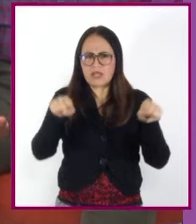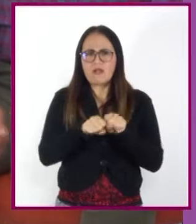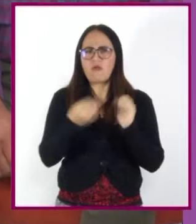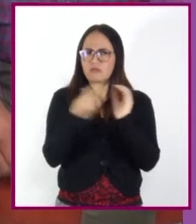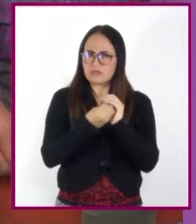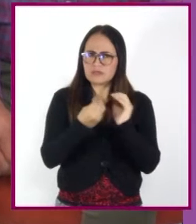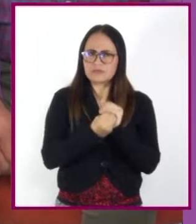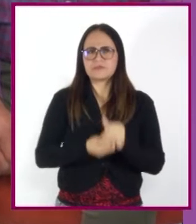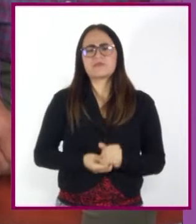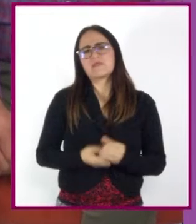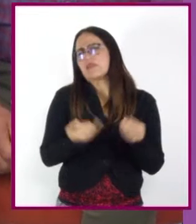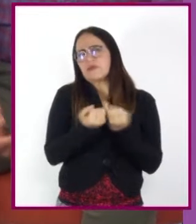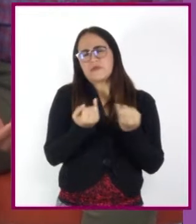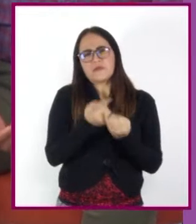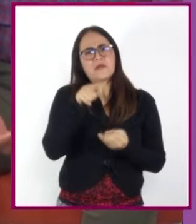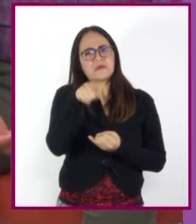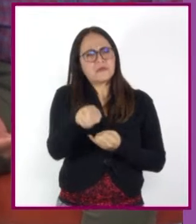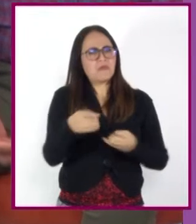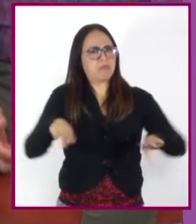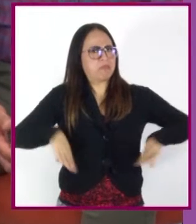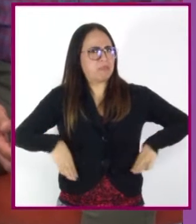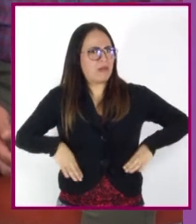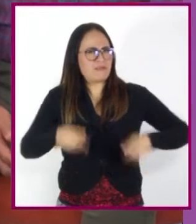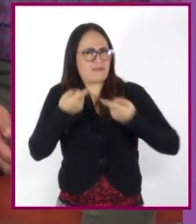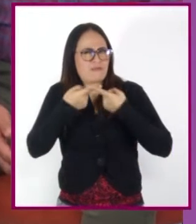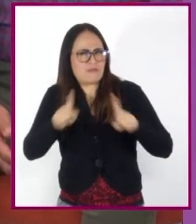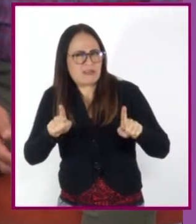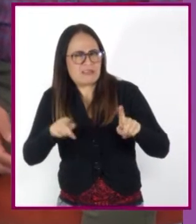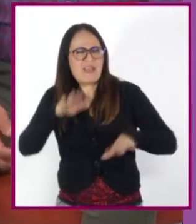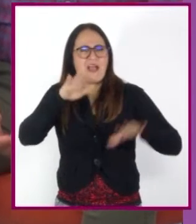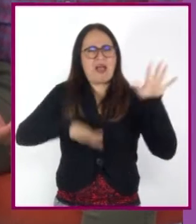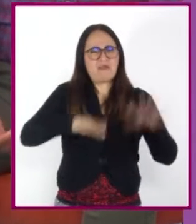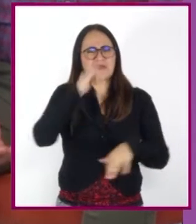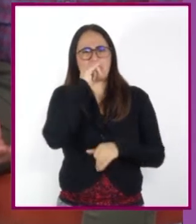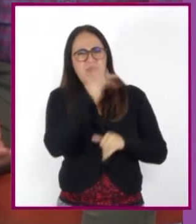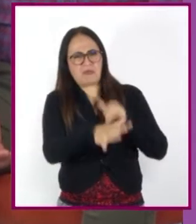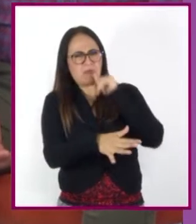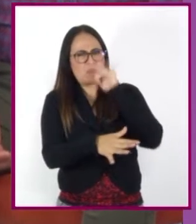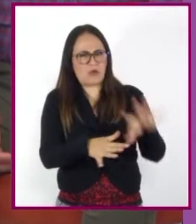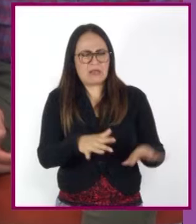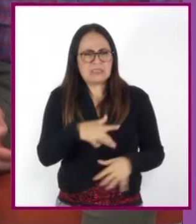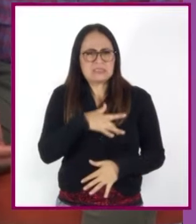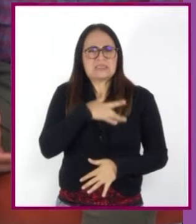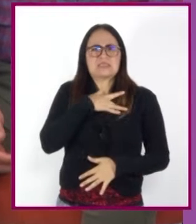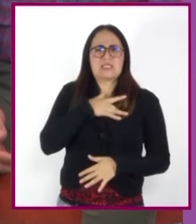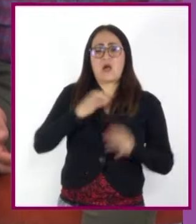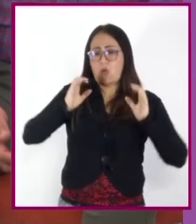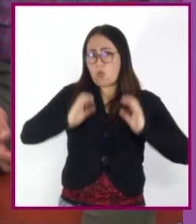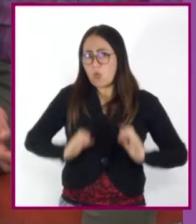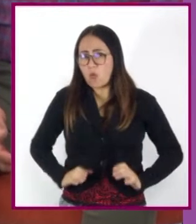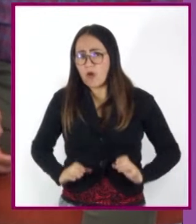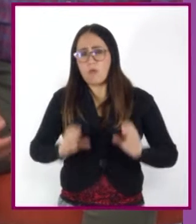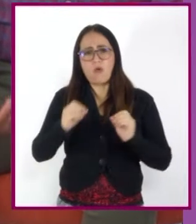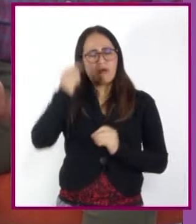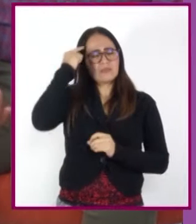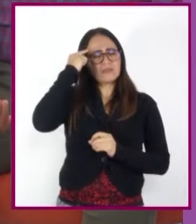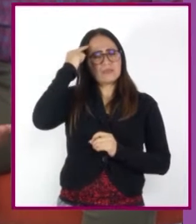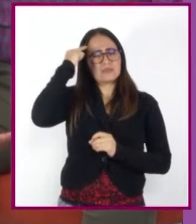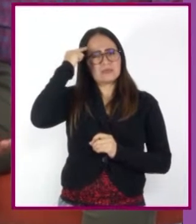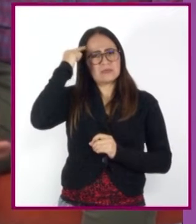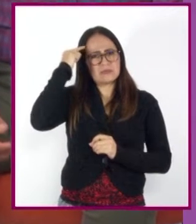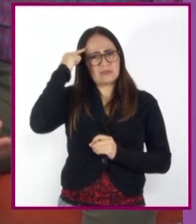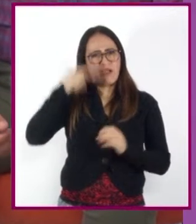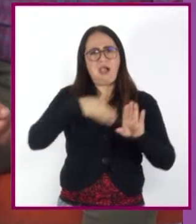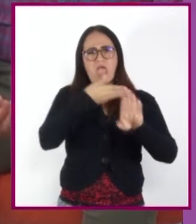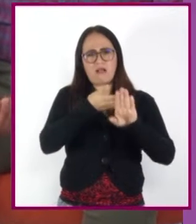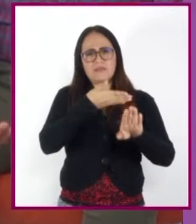persona diversa o diferente muchas veces es motivo de agresiones que lastiman física y emocionalmente. Por eso la